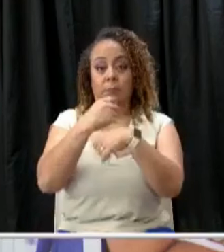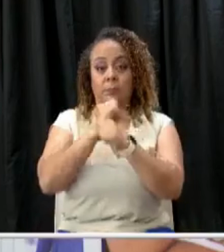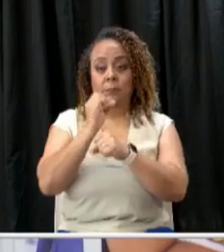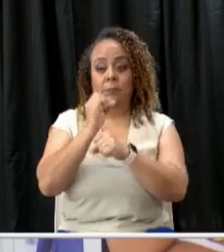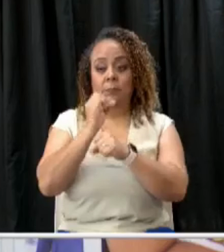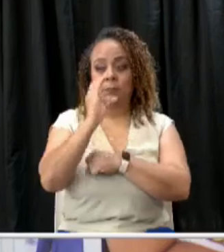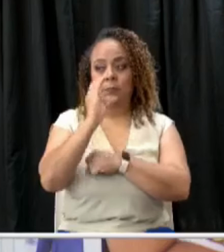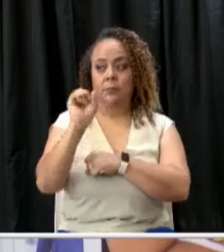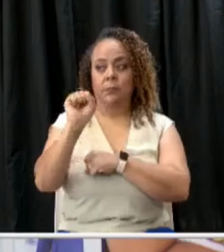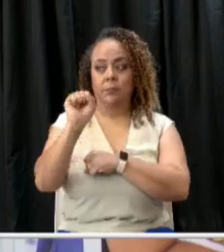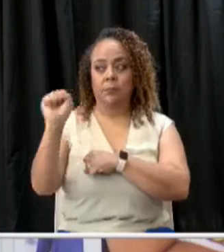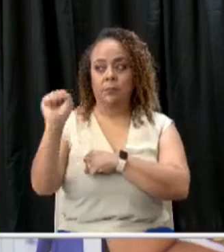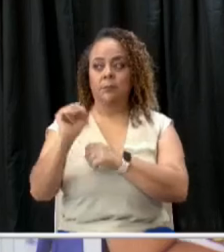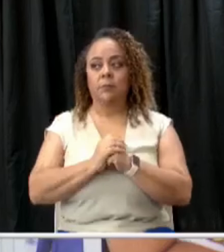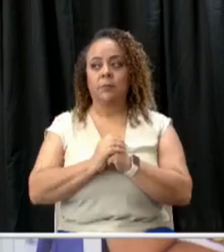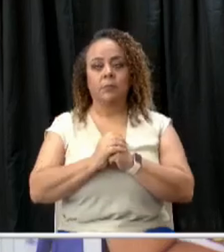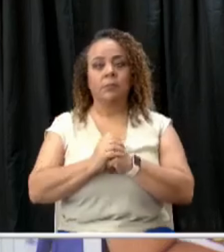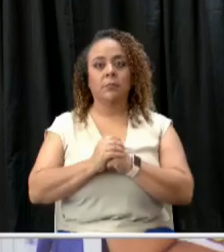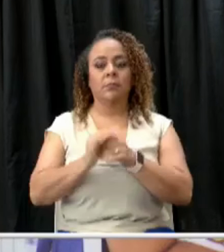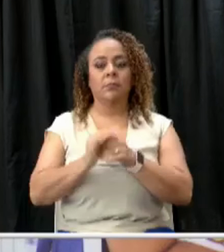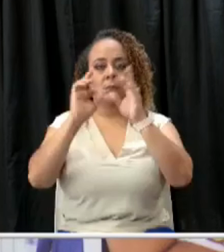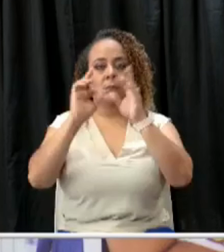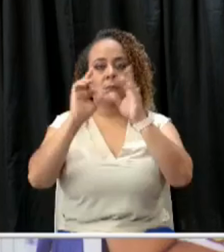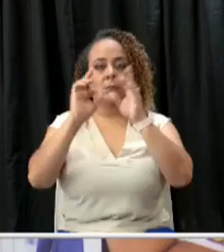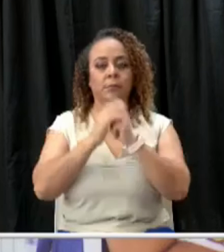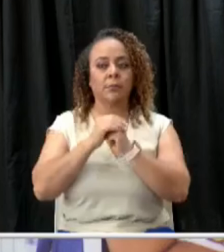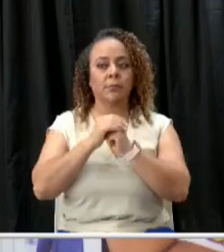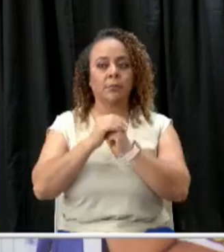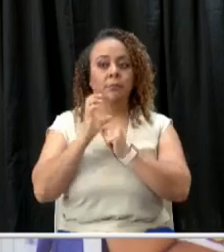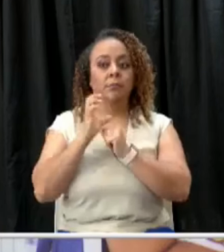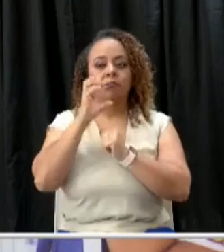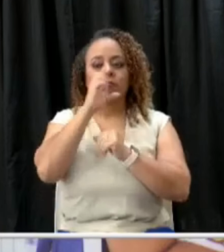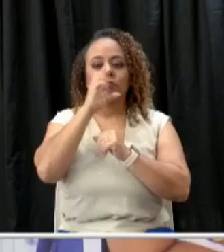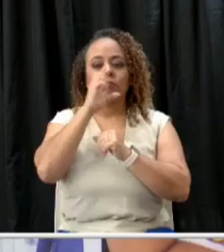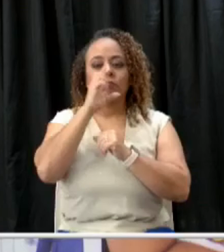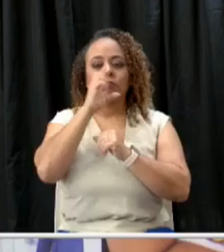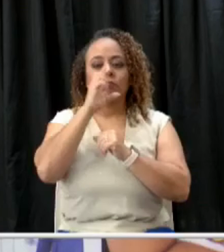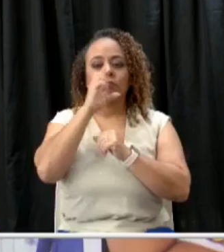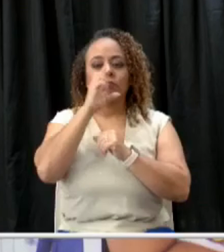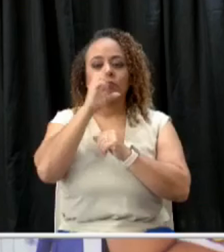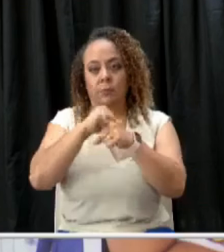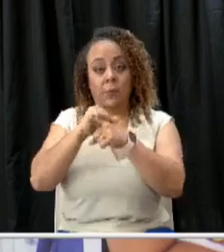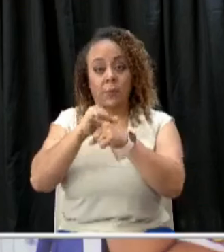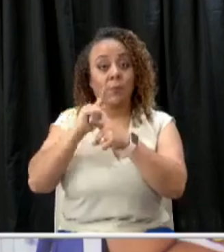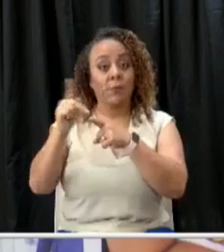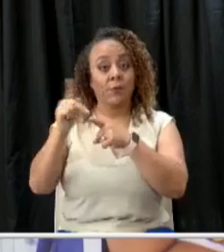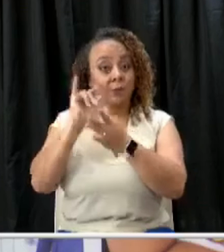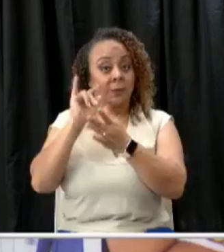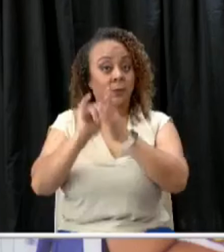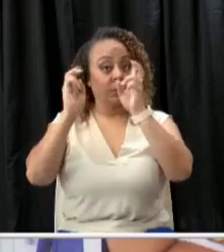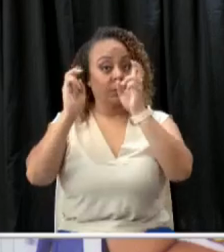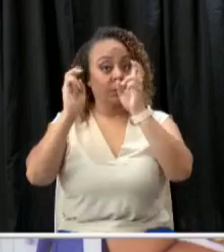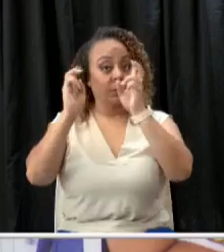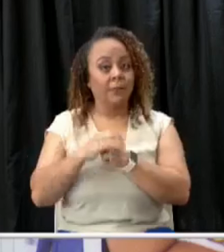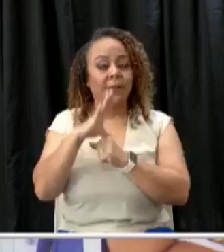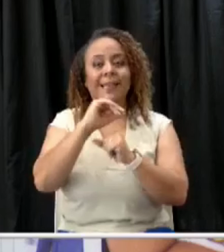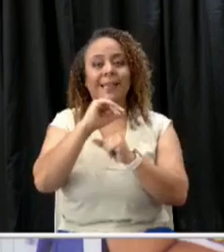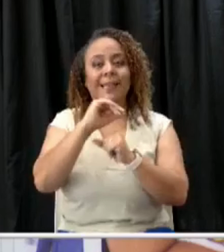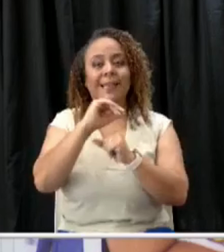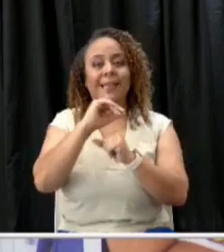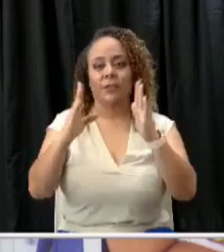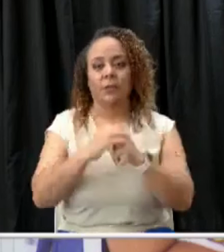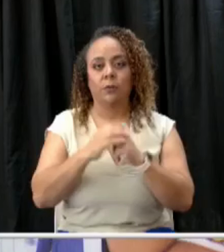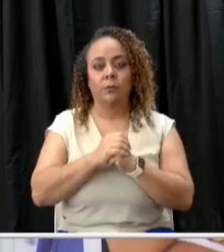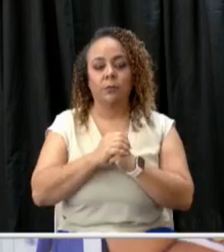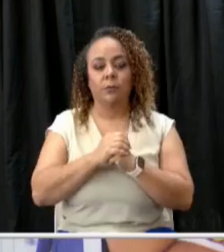Caja Costarricense de Seguro Social en cuanto al tema de identificar casos y preparación a profesionales para estos temas y la atención de la enfermedad